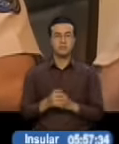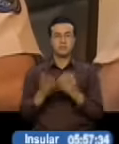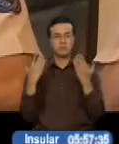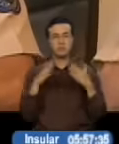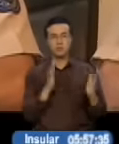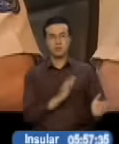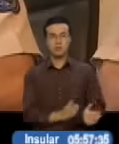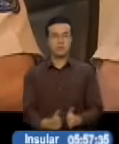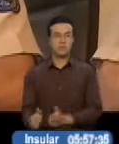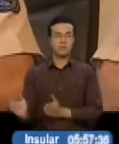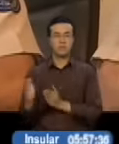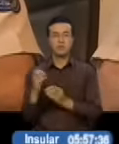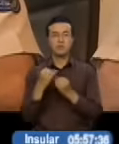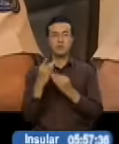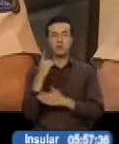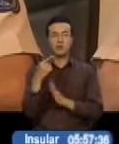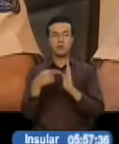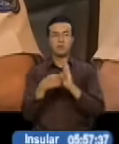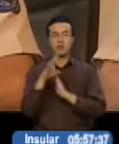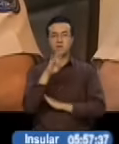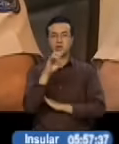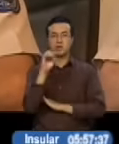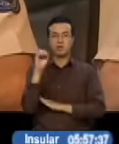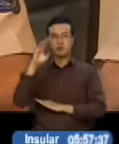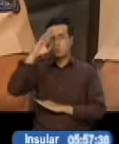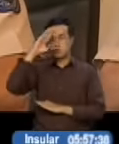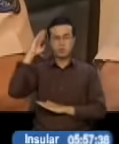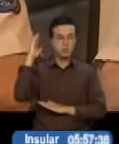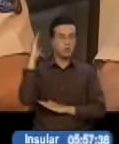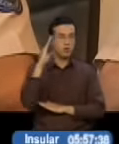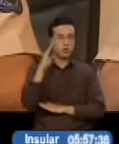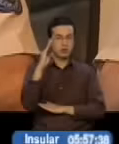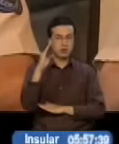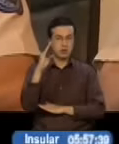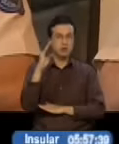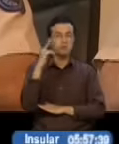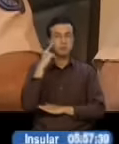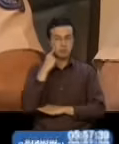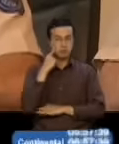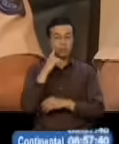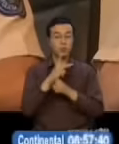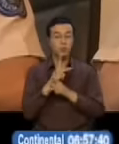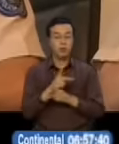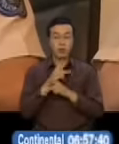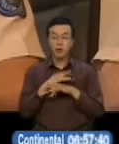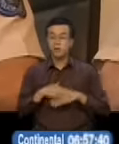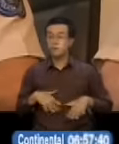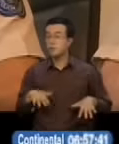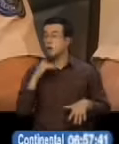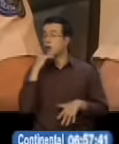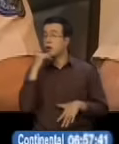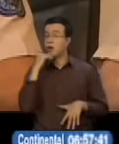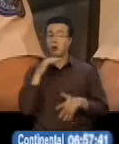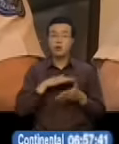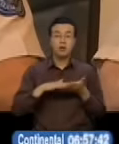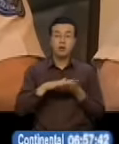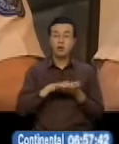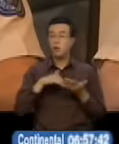concluido o mantenido 1.700 policías a fin de poder salvaguardar cualquier